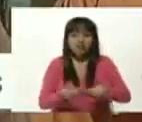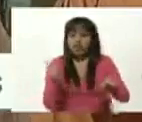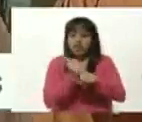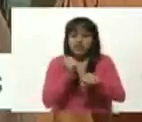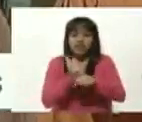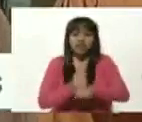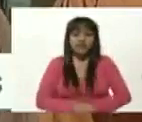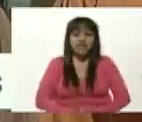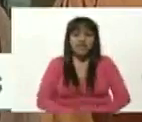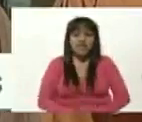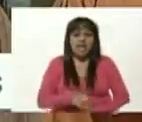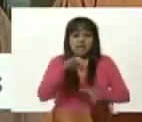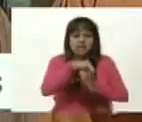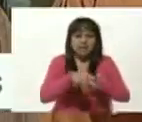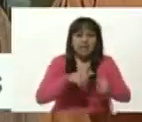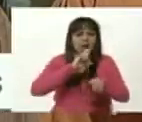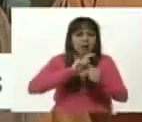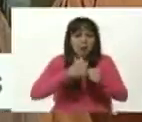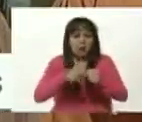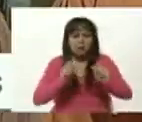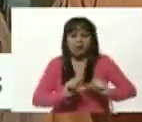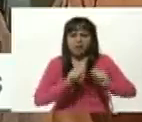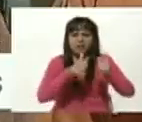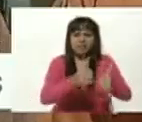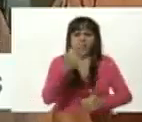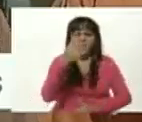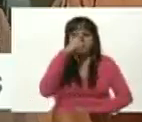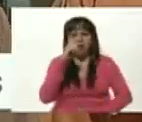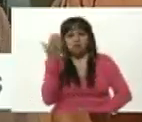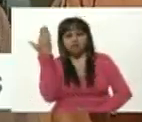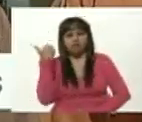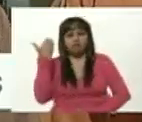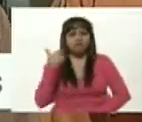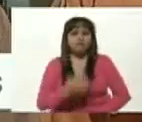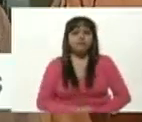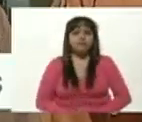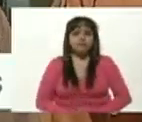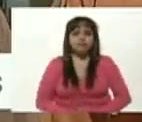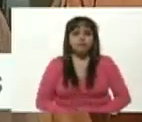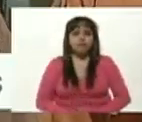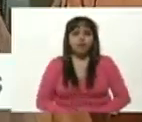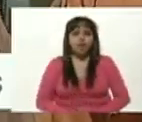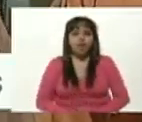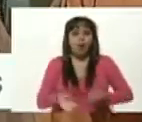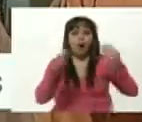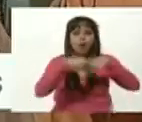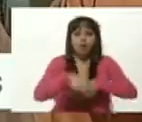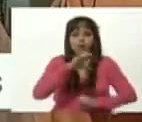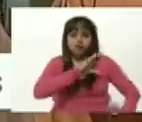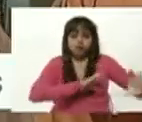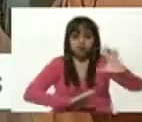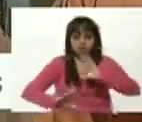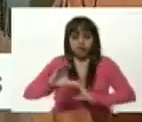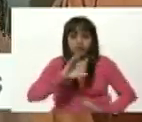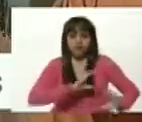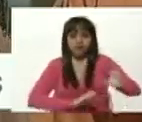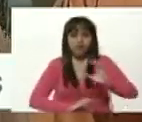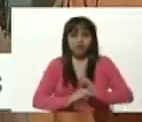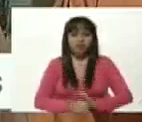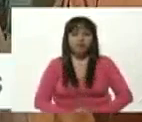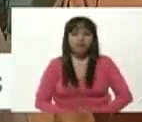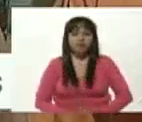Tenemos semilla de papa, que la comenzamos hace 4 años con el convenio científico de